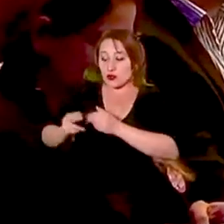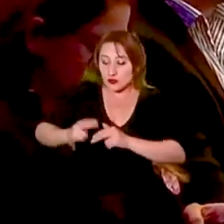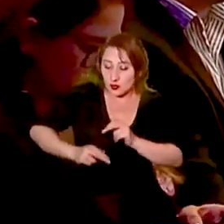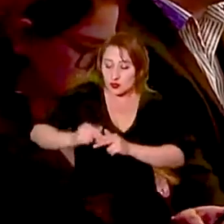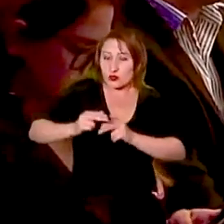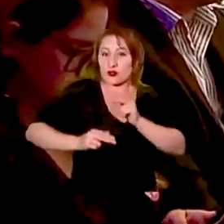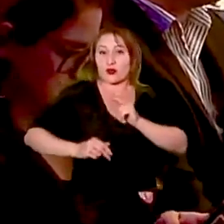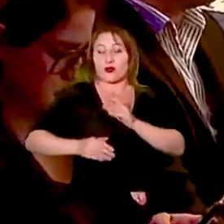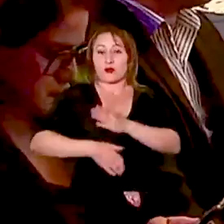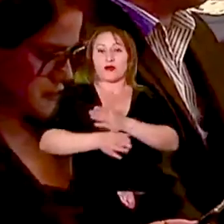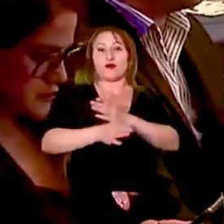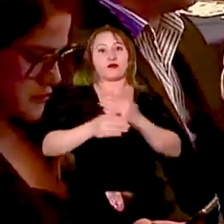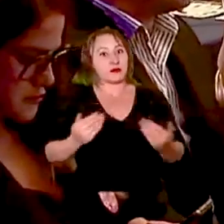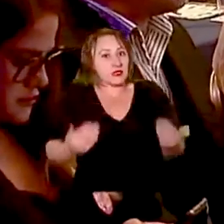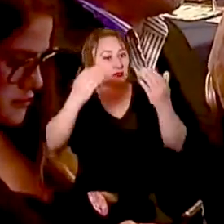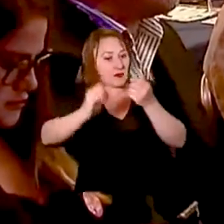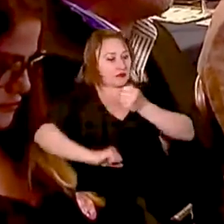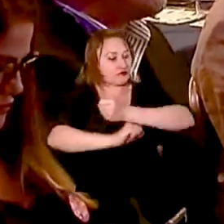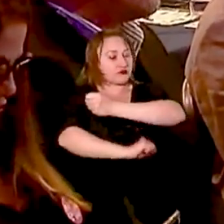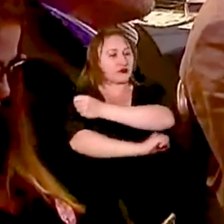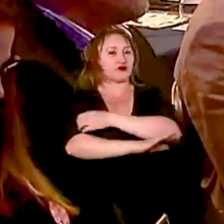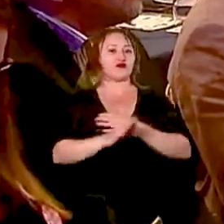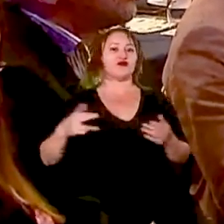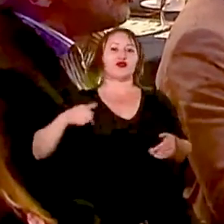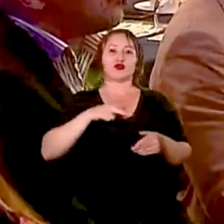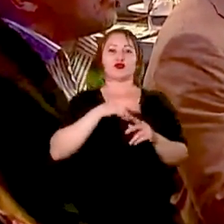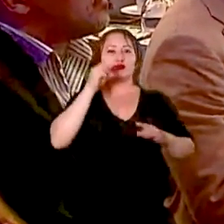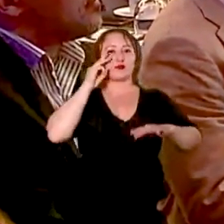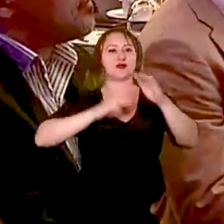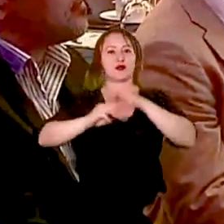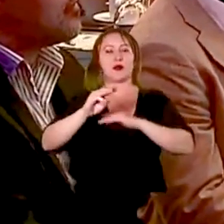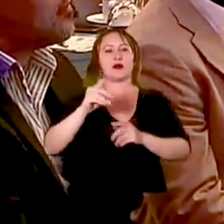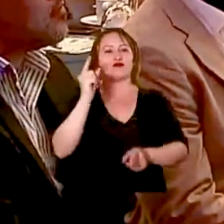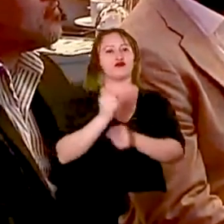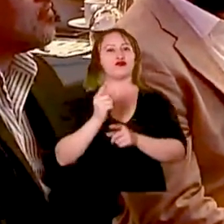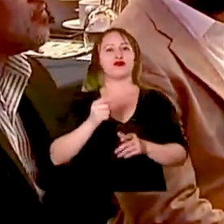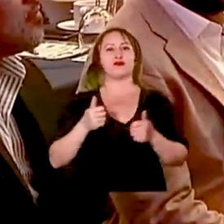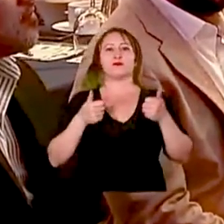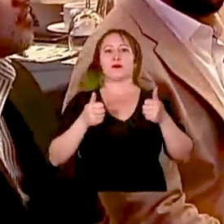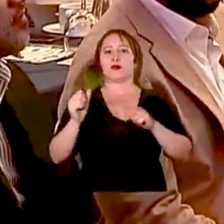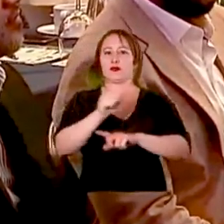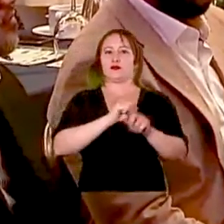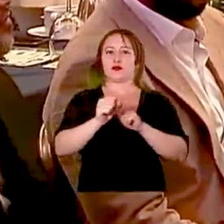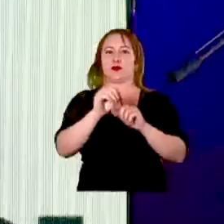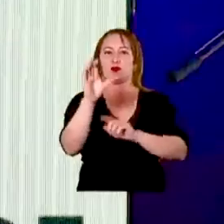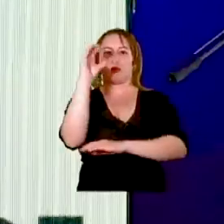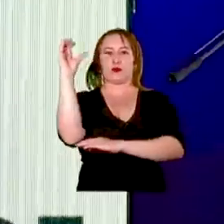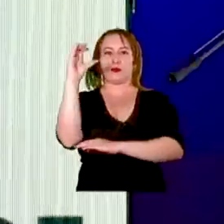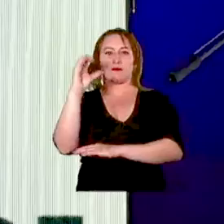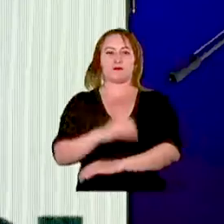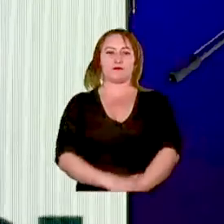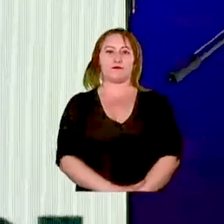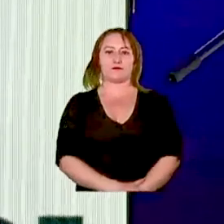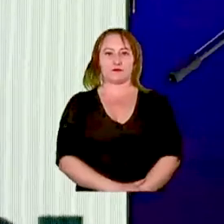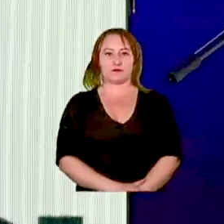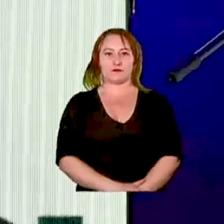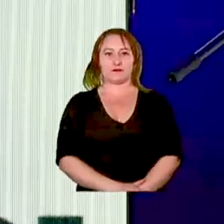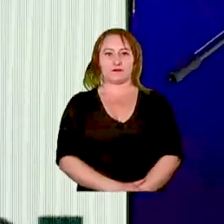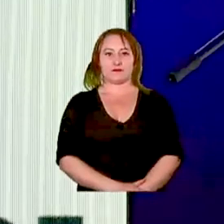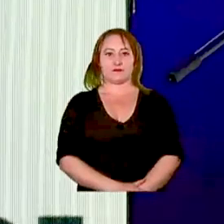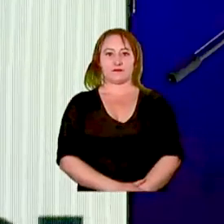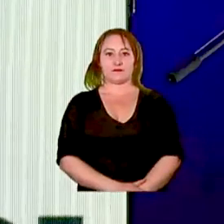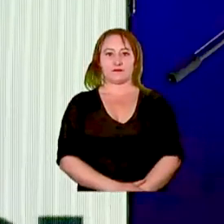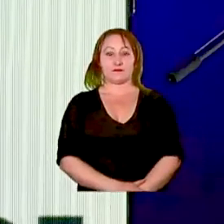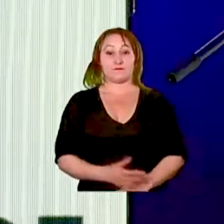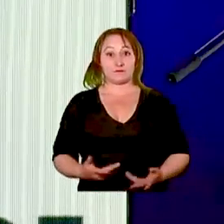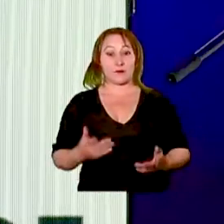de soporte para seguir avanzando en nuestras misionalidades en bien de la sociedad colombiana. Y ese